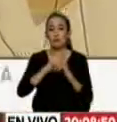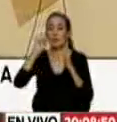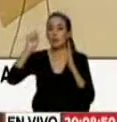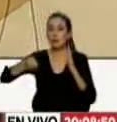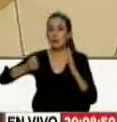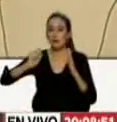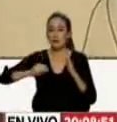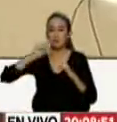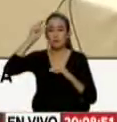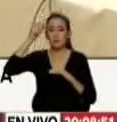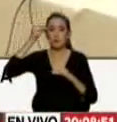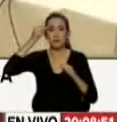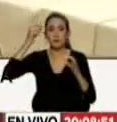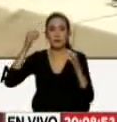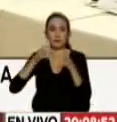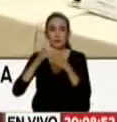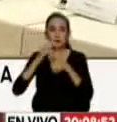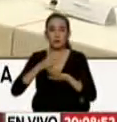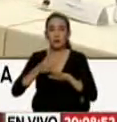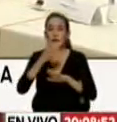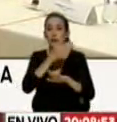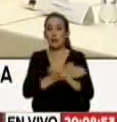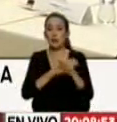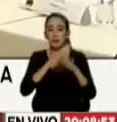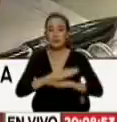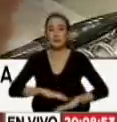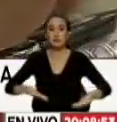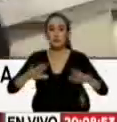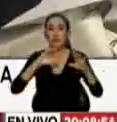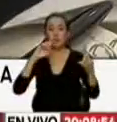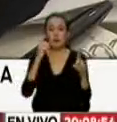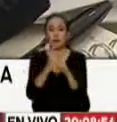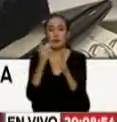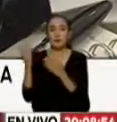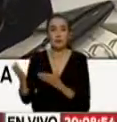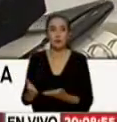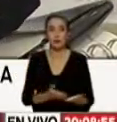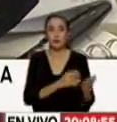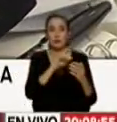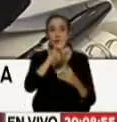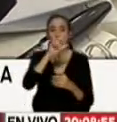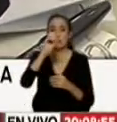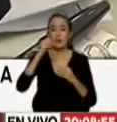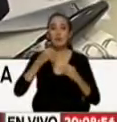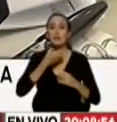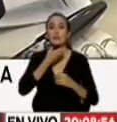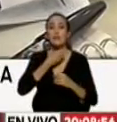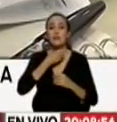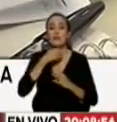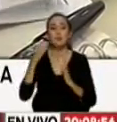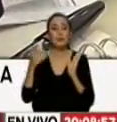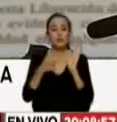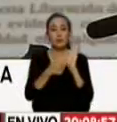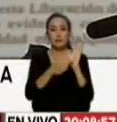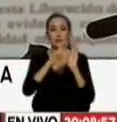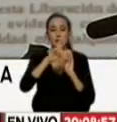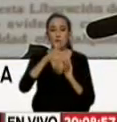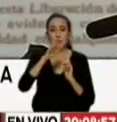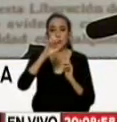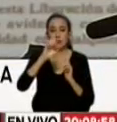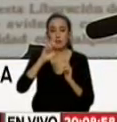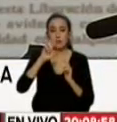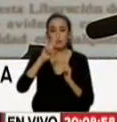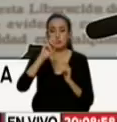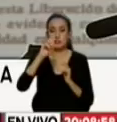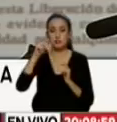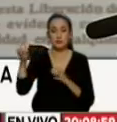de Fiscalización de la Asamblea los antecedentes y alegatos que determinaron el laudo arbitral del pasado 30 de agosto en el caso conocido como Chevron 3. Pero además dio a